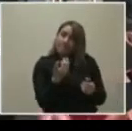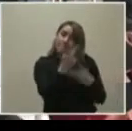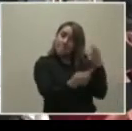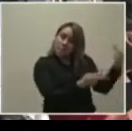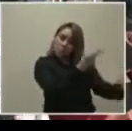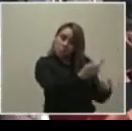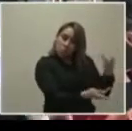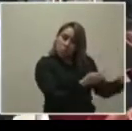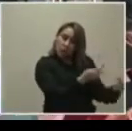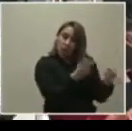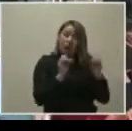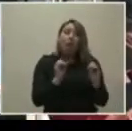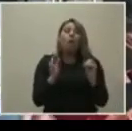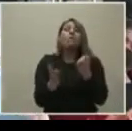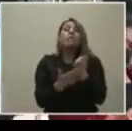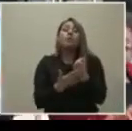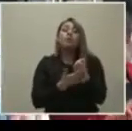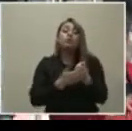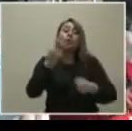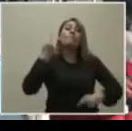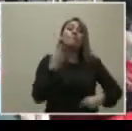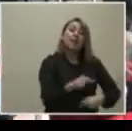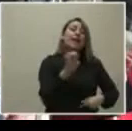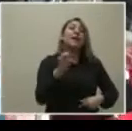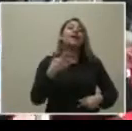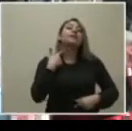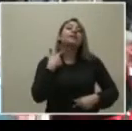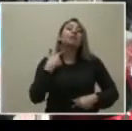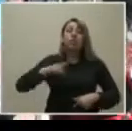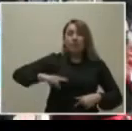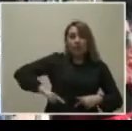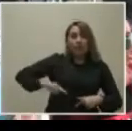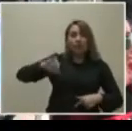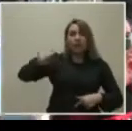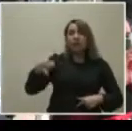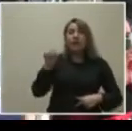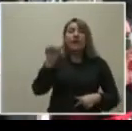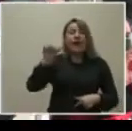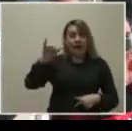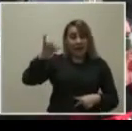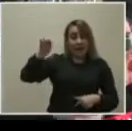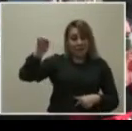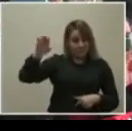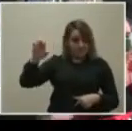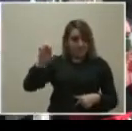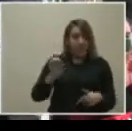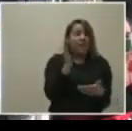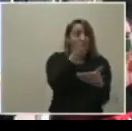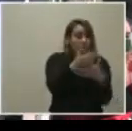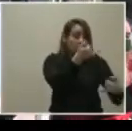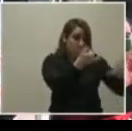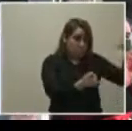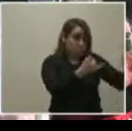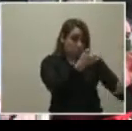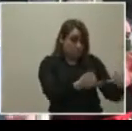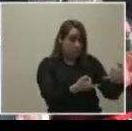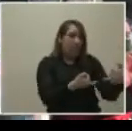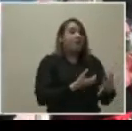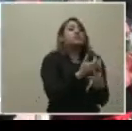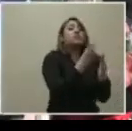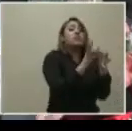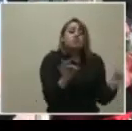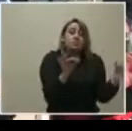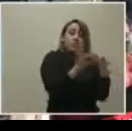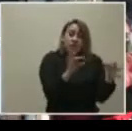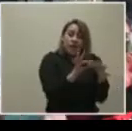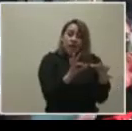estos momentos, mandar a llamar al exgobernador Jaime Bonilla Valdés para que se presente a declarar ante la queja directa que hizo la compañera en